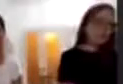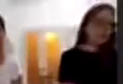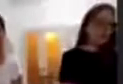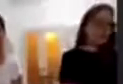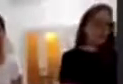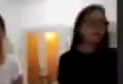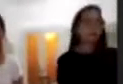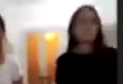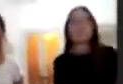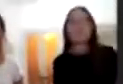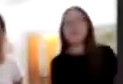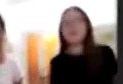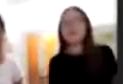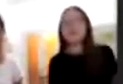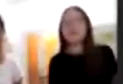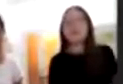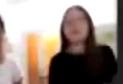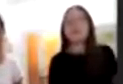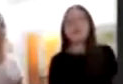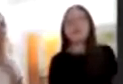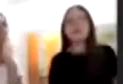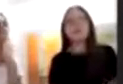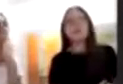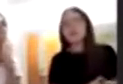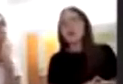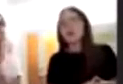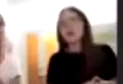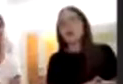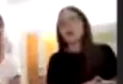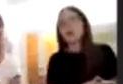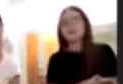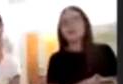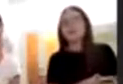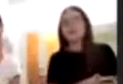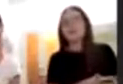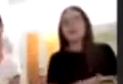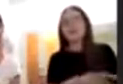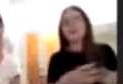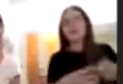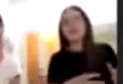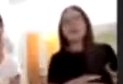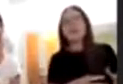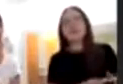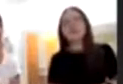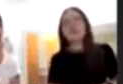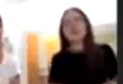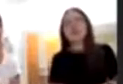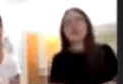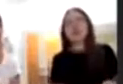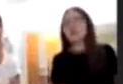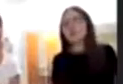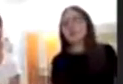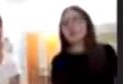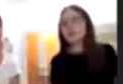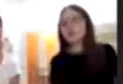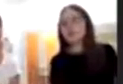basa sus dinámicas en ciclos que buscan permanentemente observar